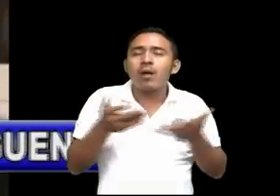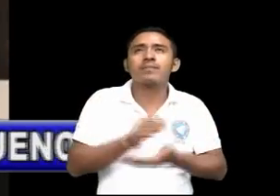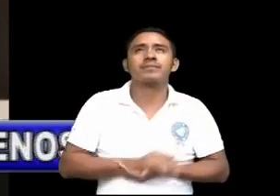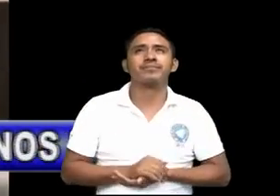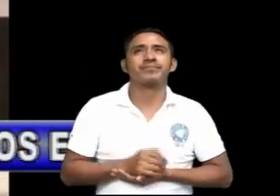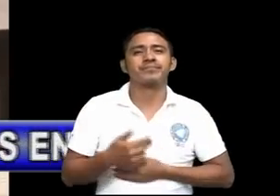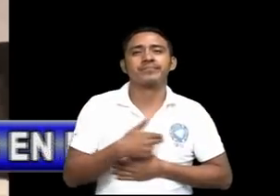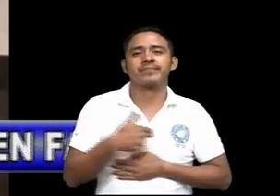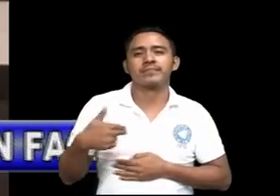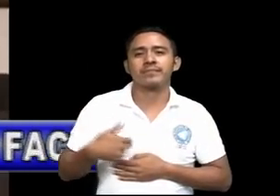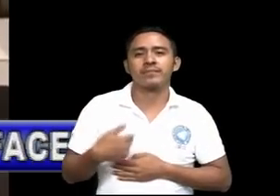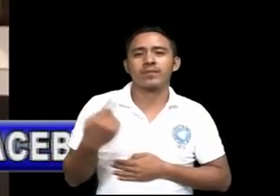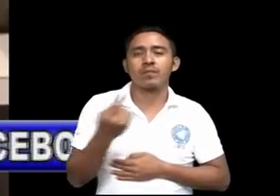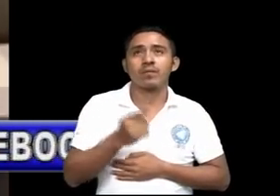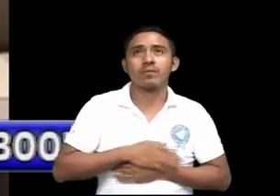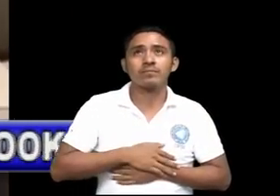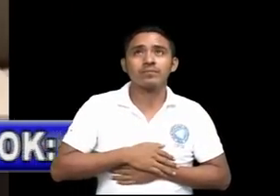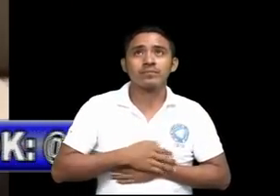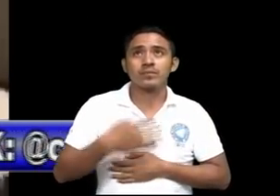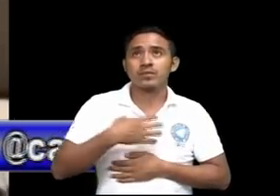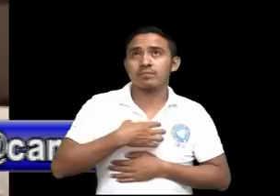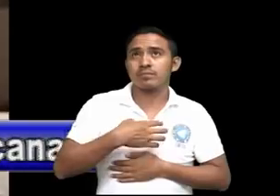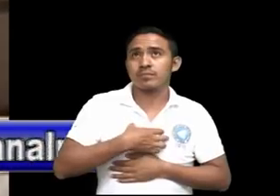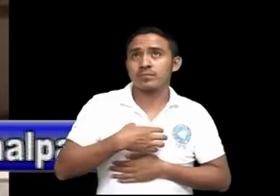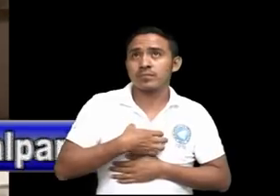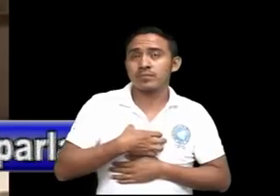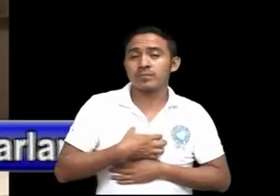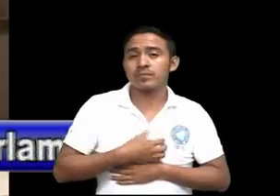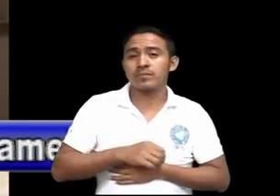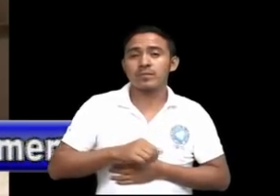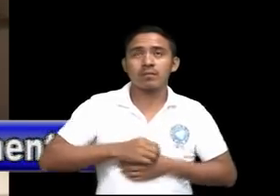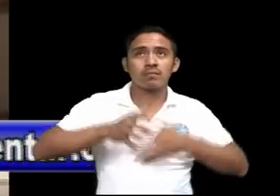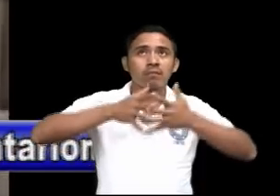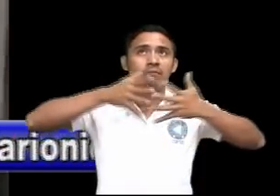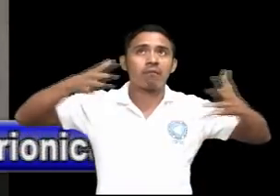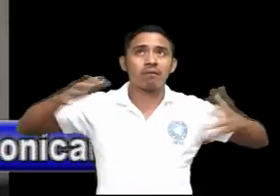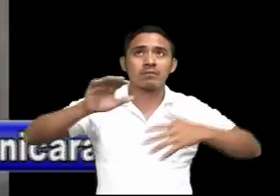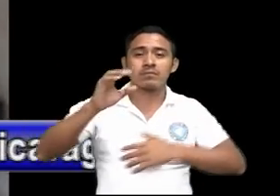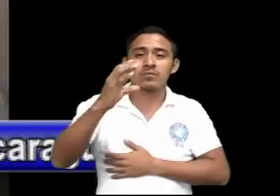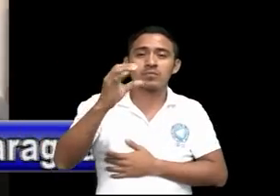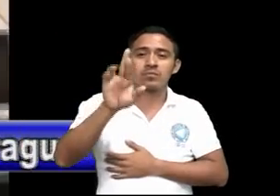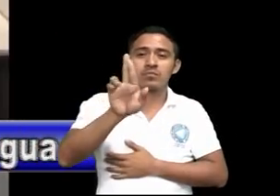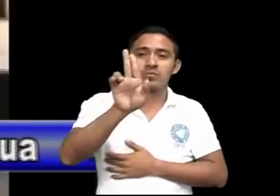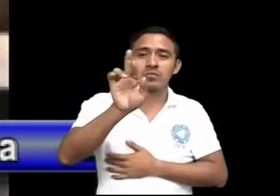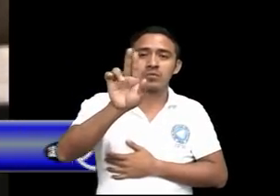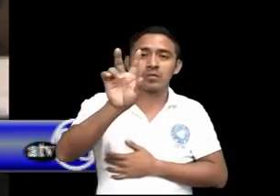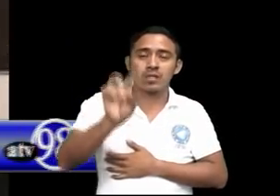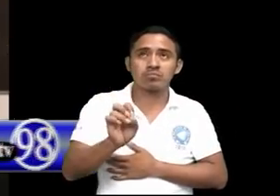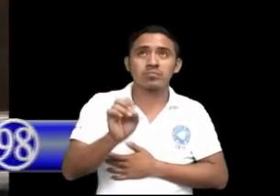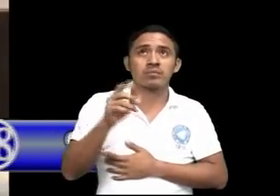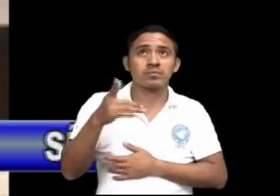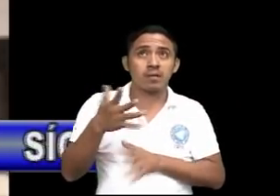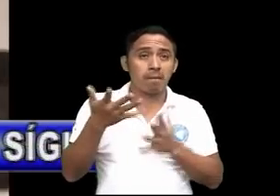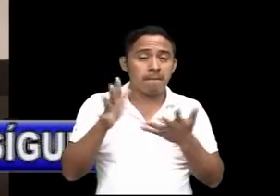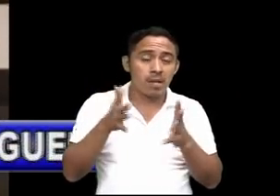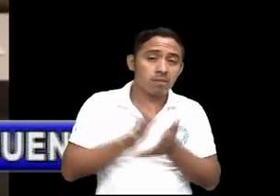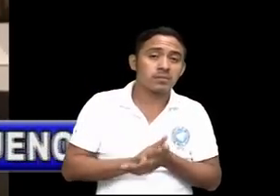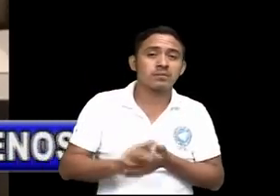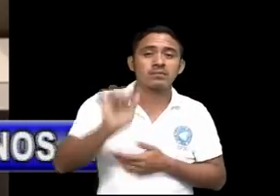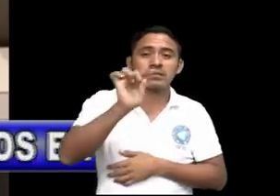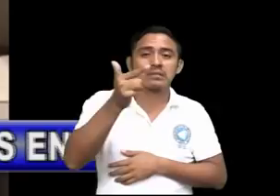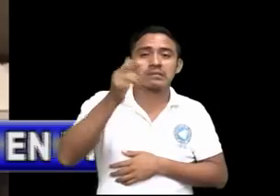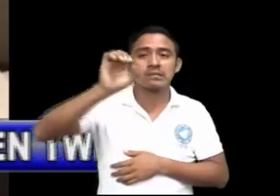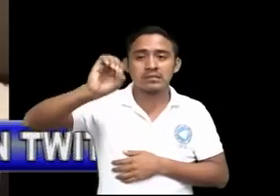se trata de un ave. Para mayor exactitud, un enorme cuervo. hay ejemplares que han llegado a medir